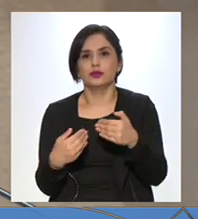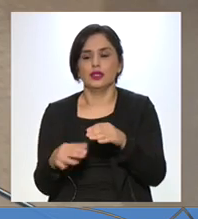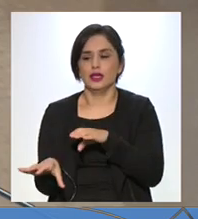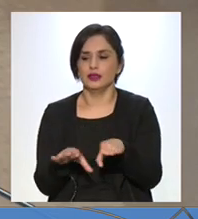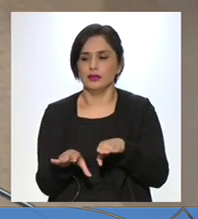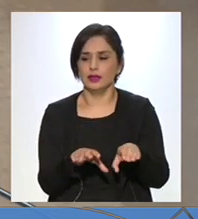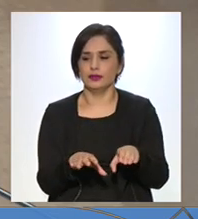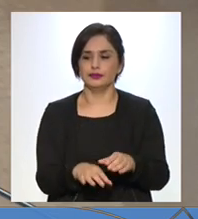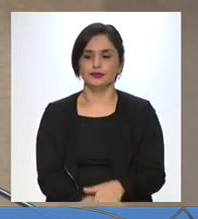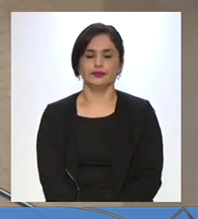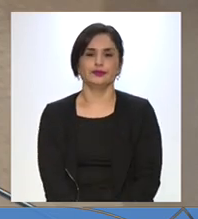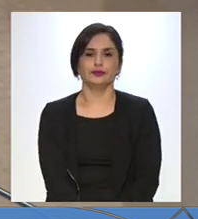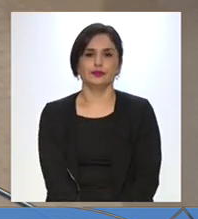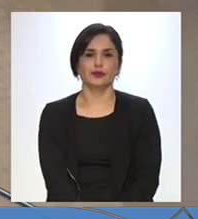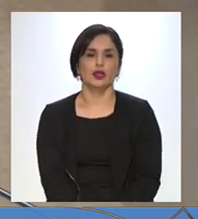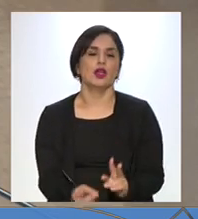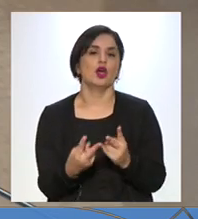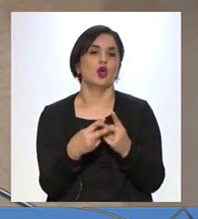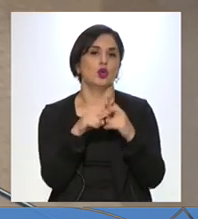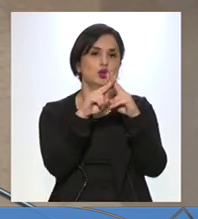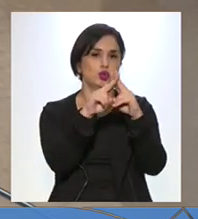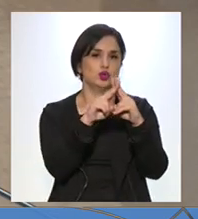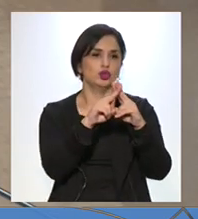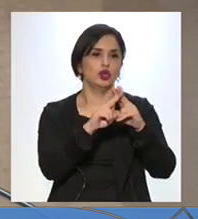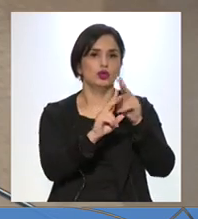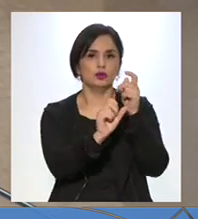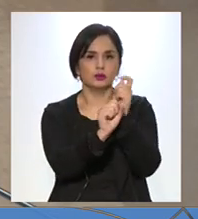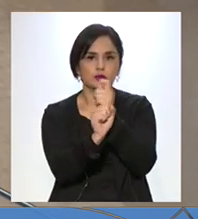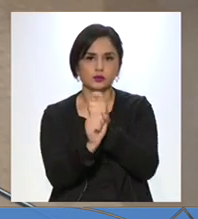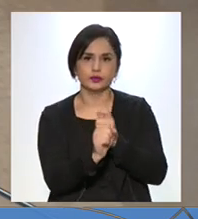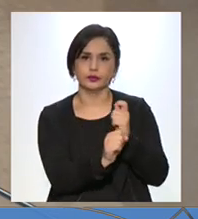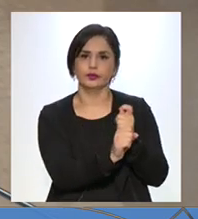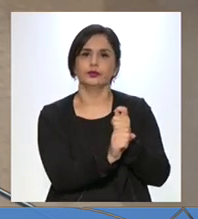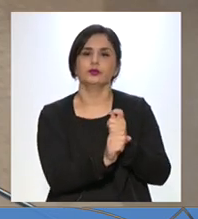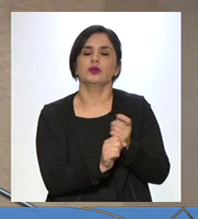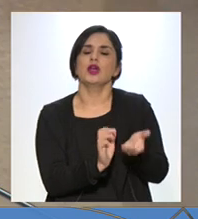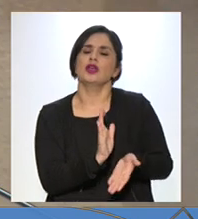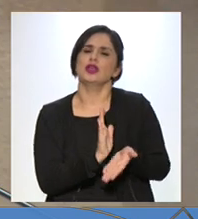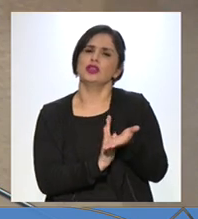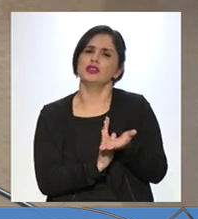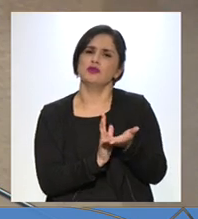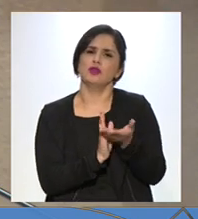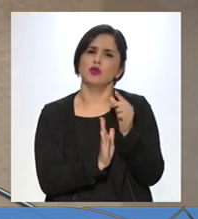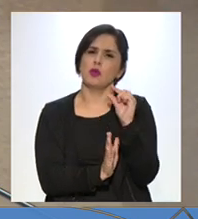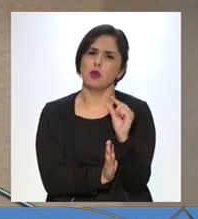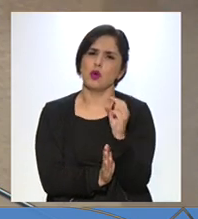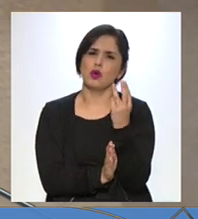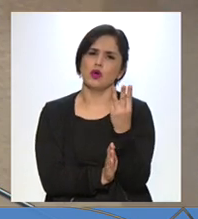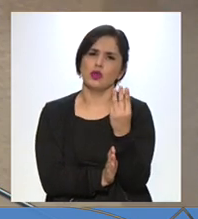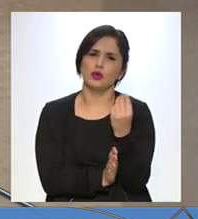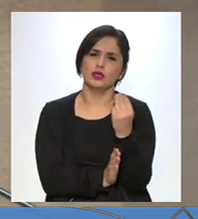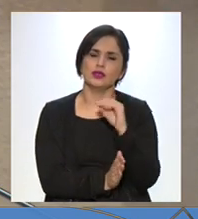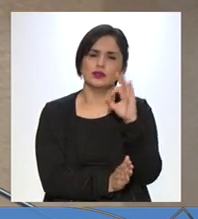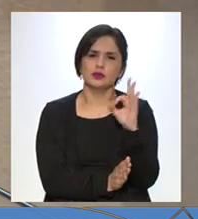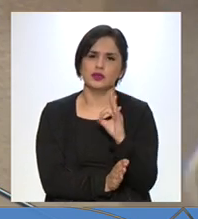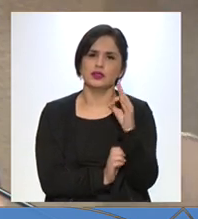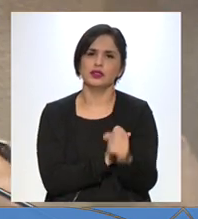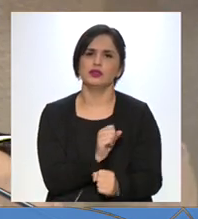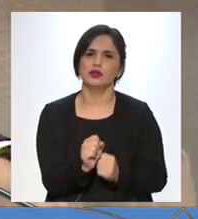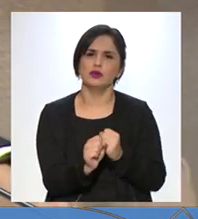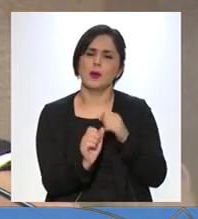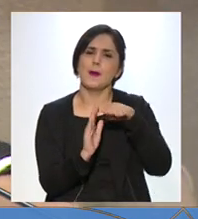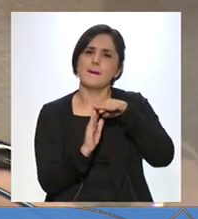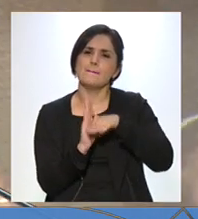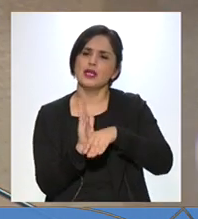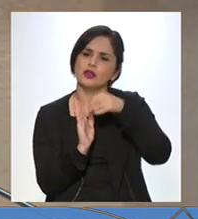Por su parte, el componente de construcción y otras obras tuvo un crecimiento menor de 13% anual, con niveles que persisten por debajo de los observados previos